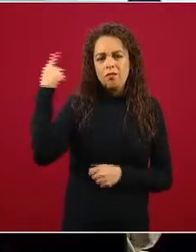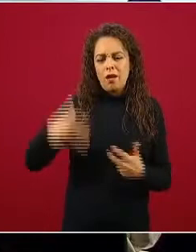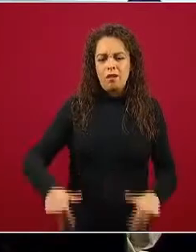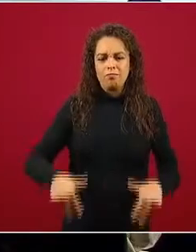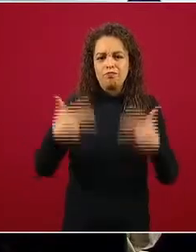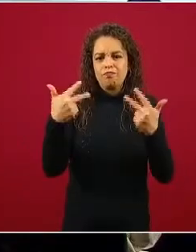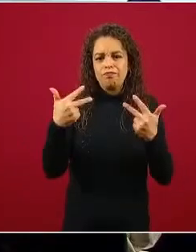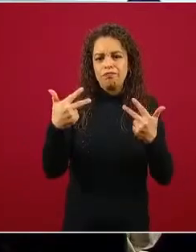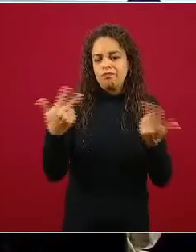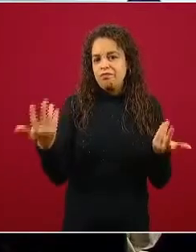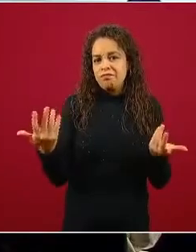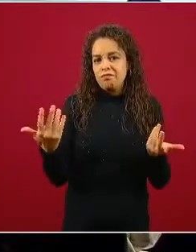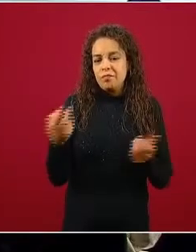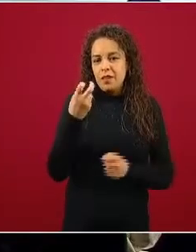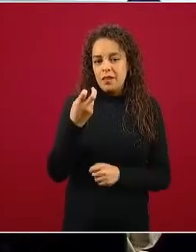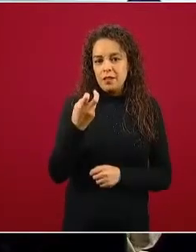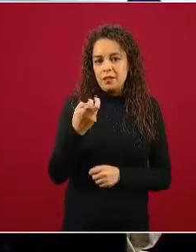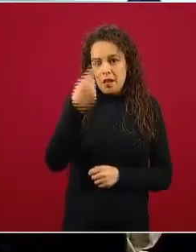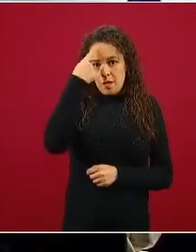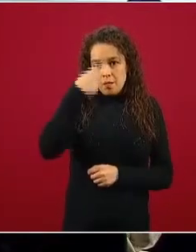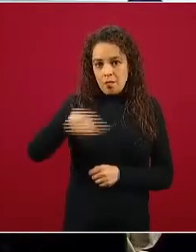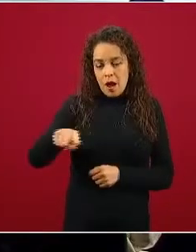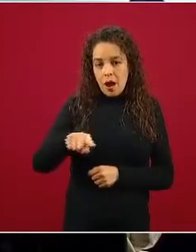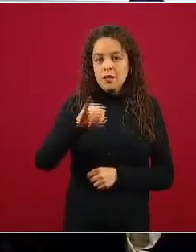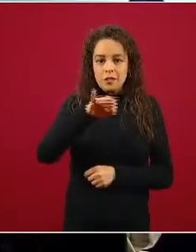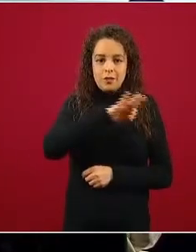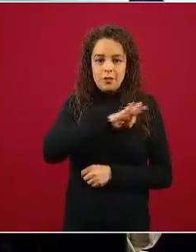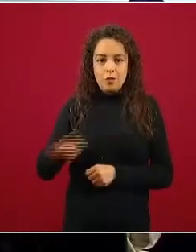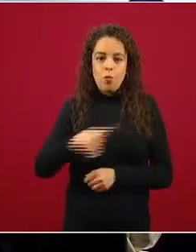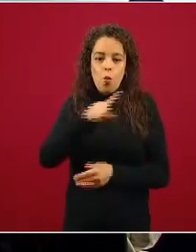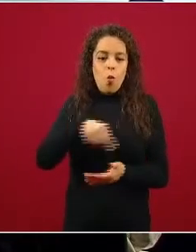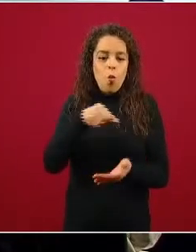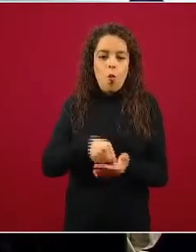distancia, facilitándolo en los lugares donde esto sea posible. La siguiente.